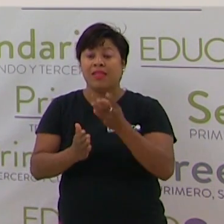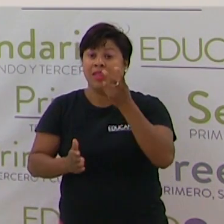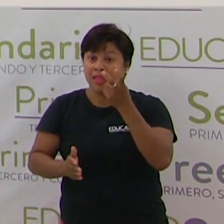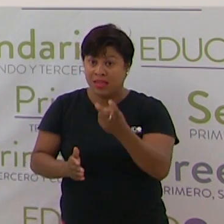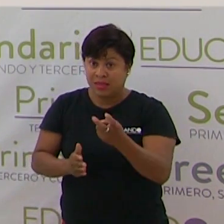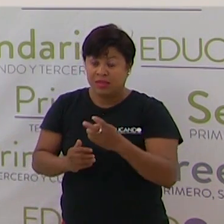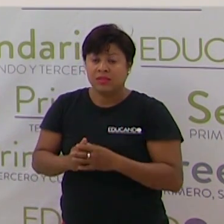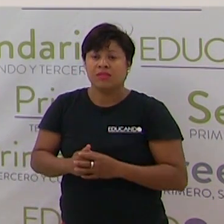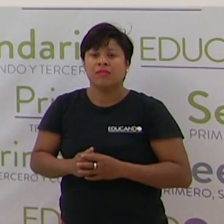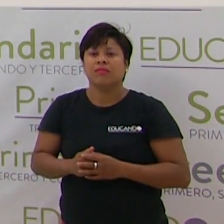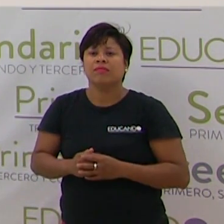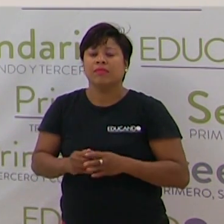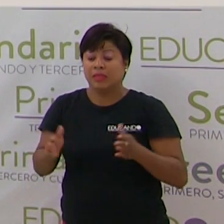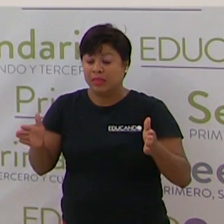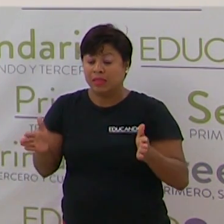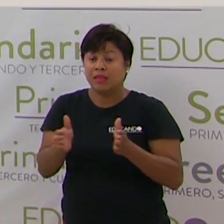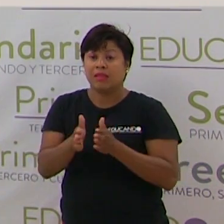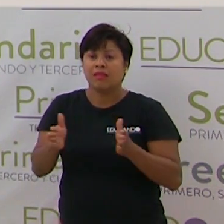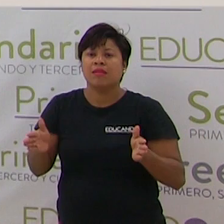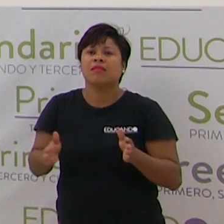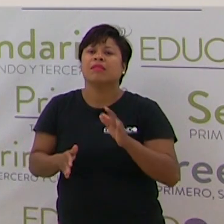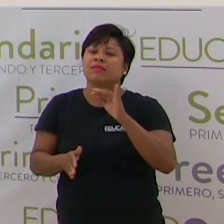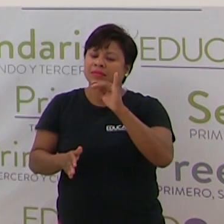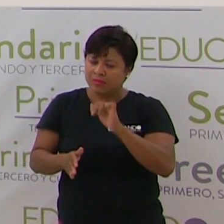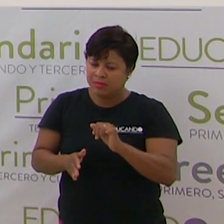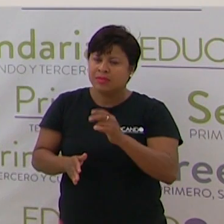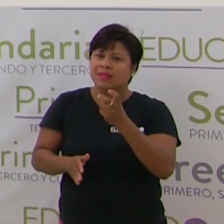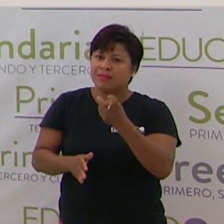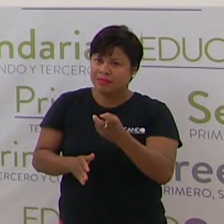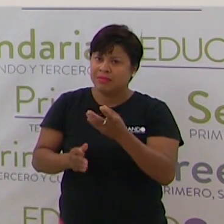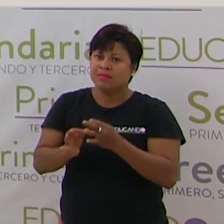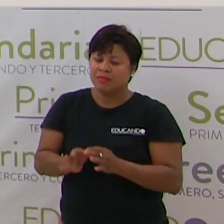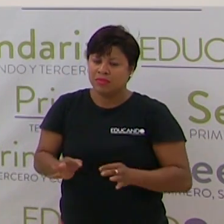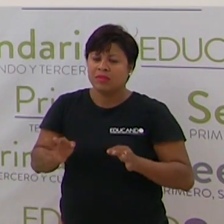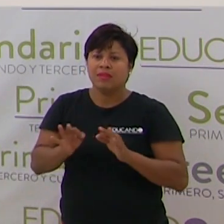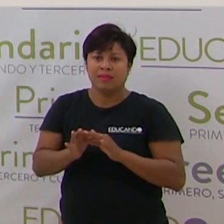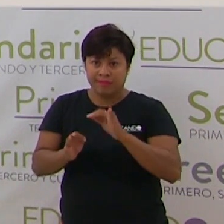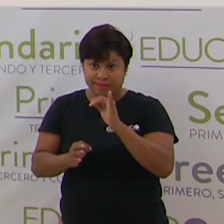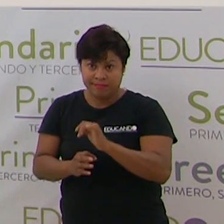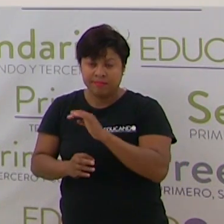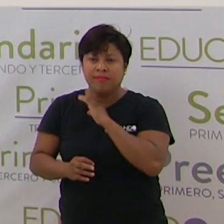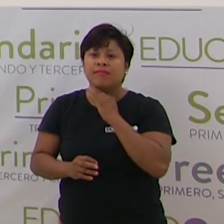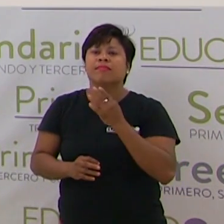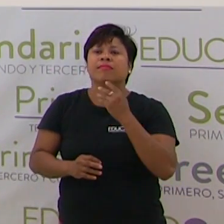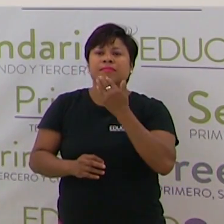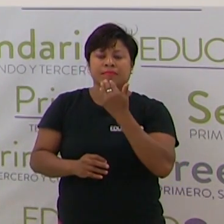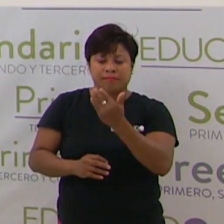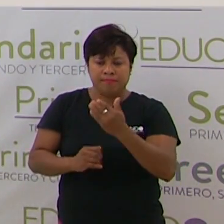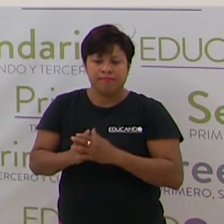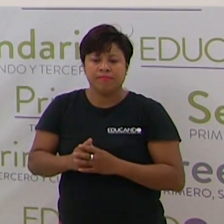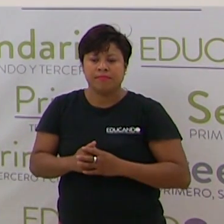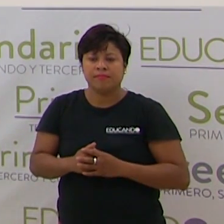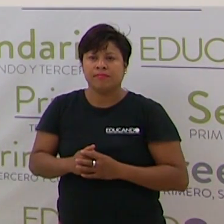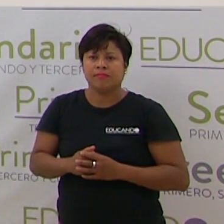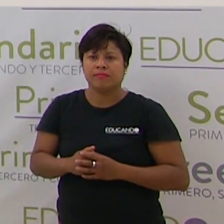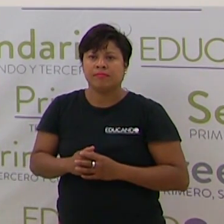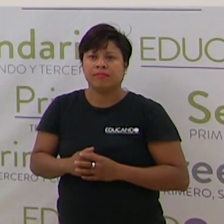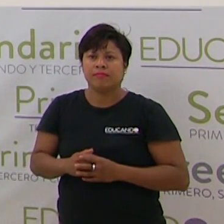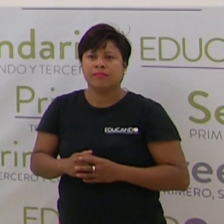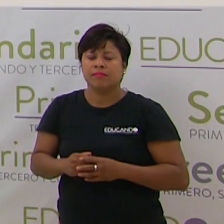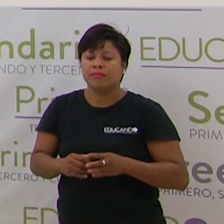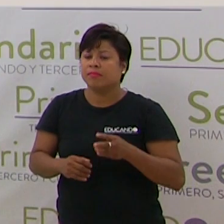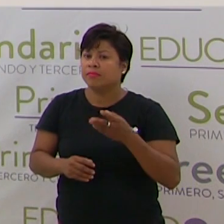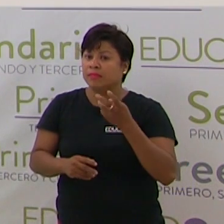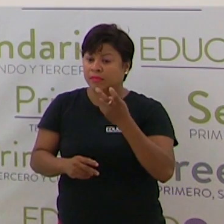caso, el tamaño sí influyó, ¿sí? Bien. En el vaso de tierra y